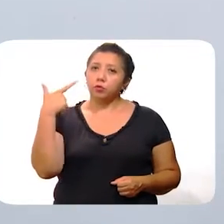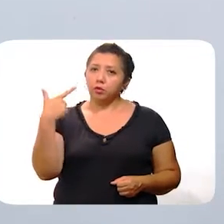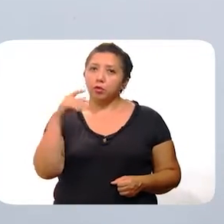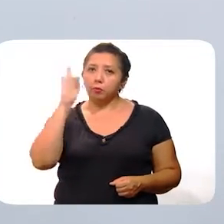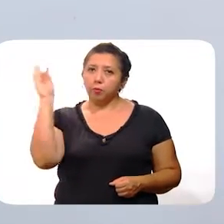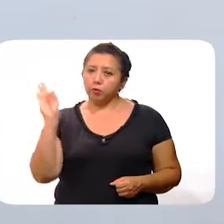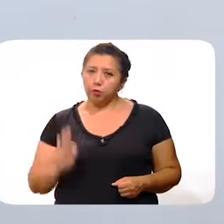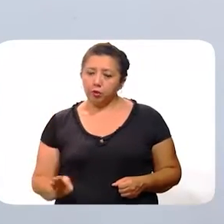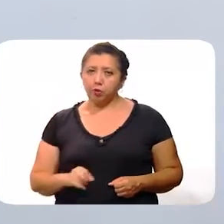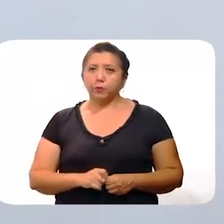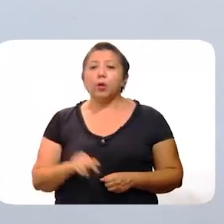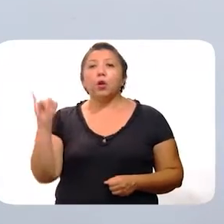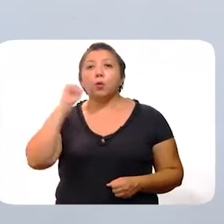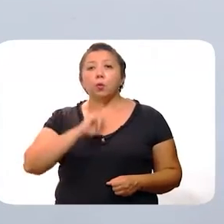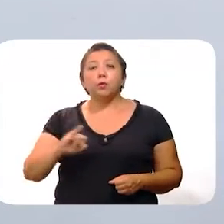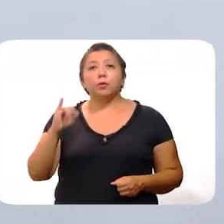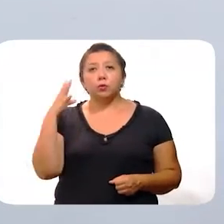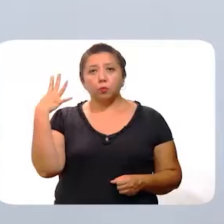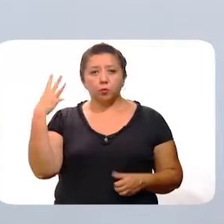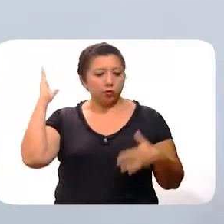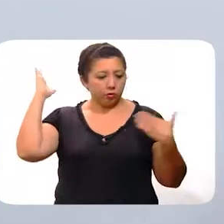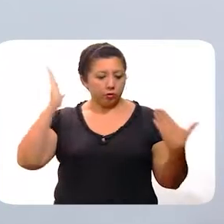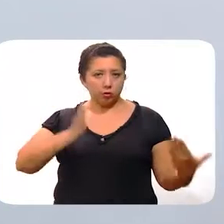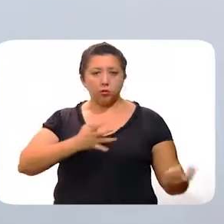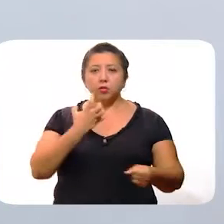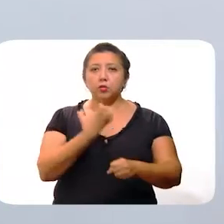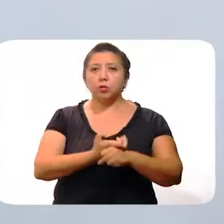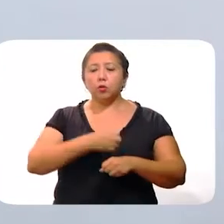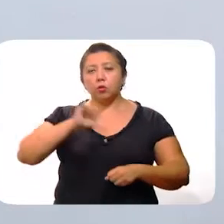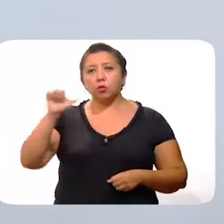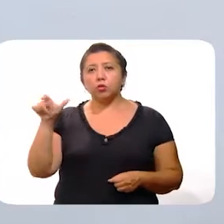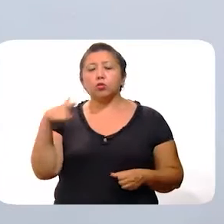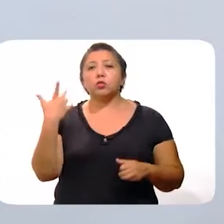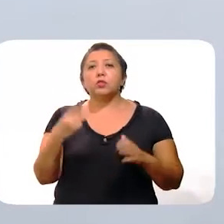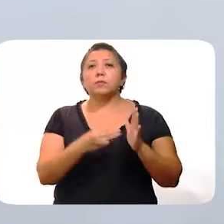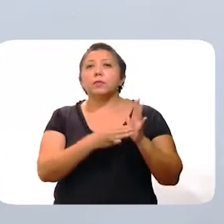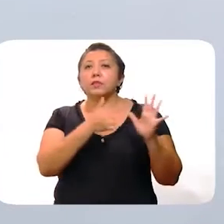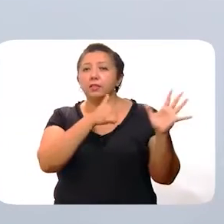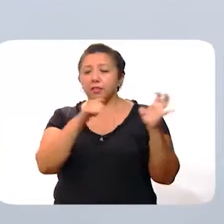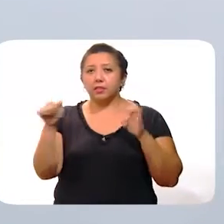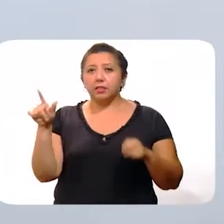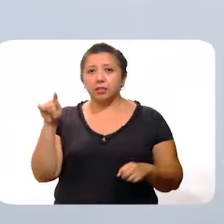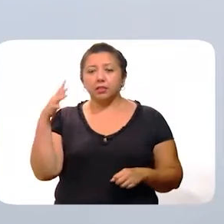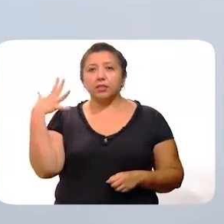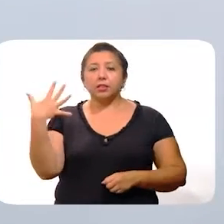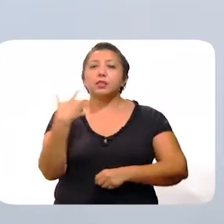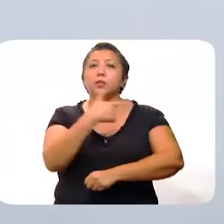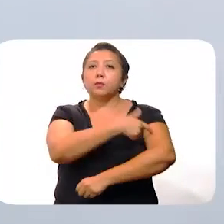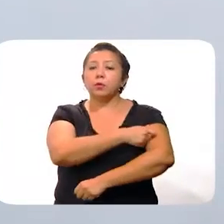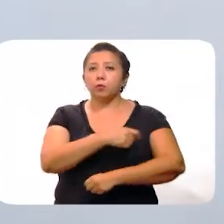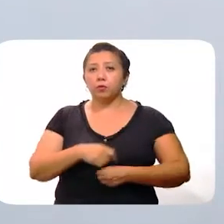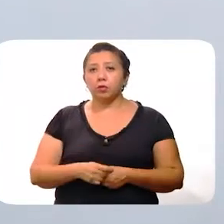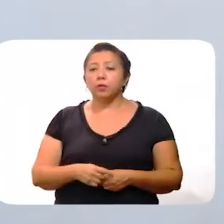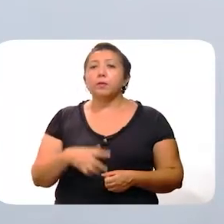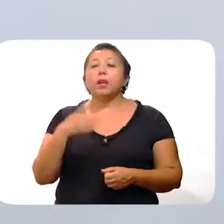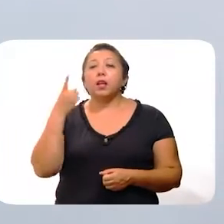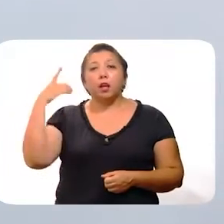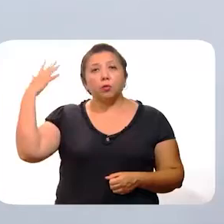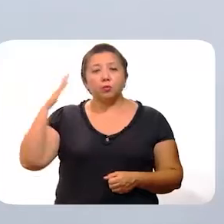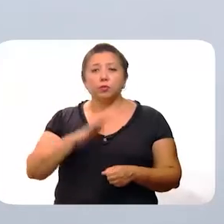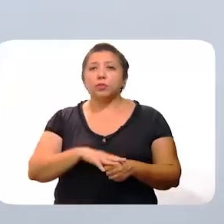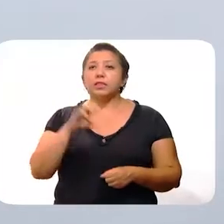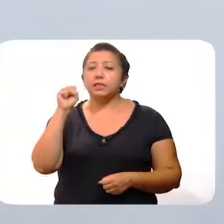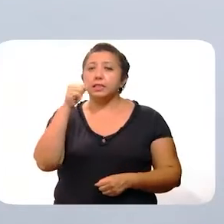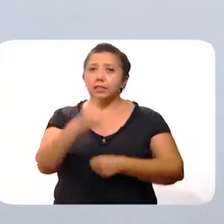57.7%. El jueves 4 arribaron al estado otras 12.675 vacunas destinadas a adultos mayores